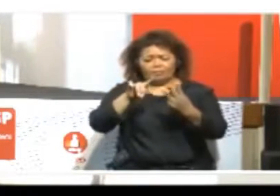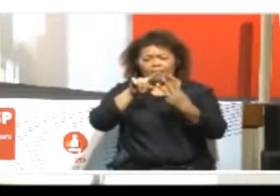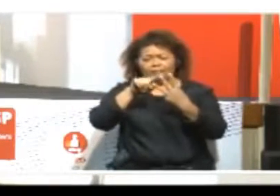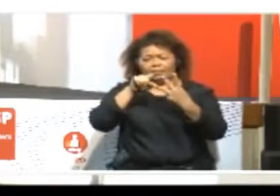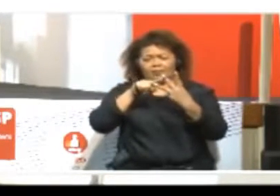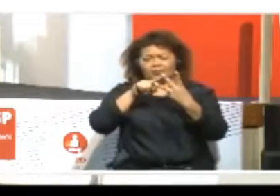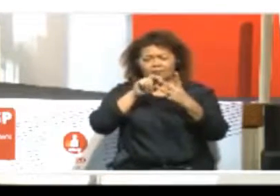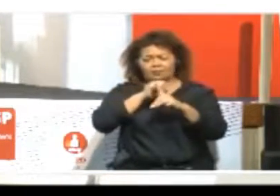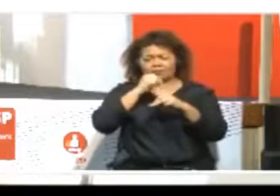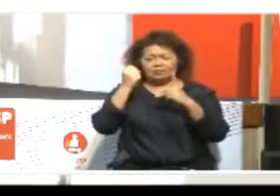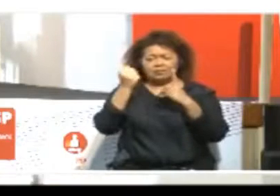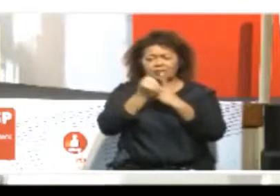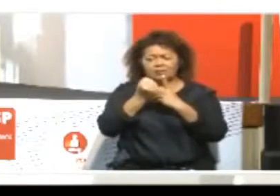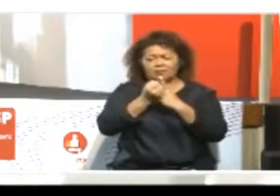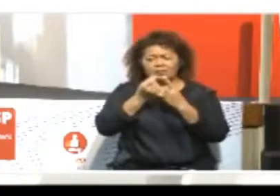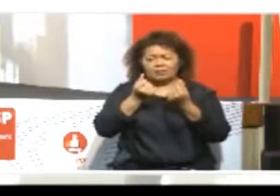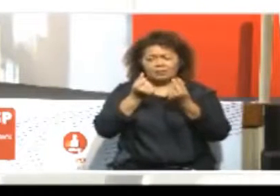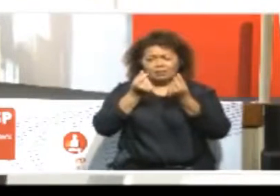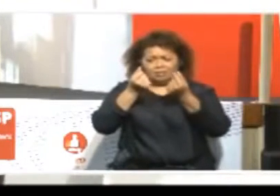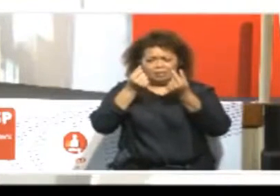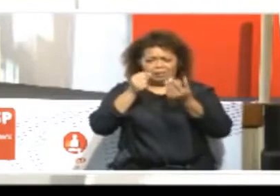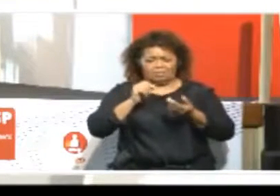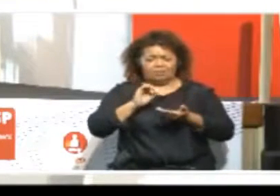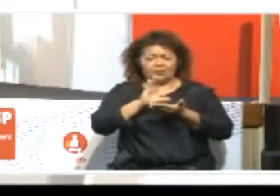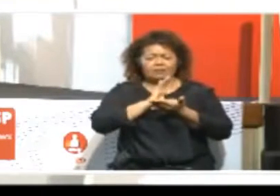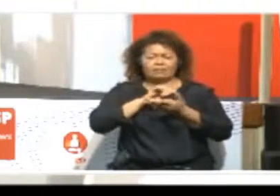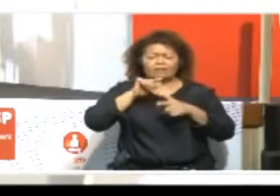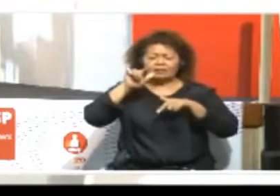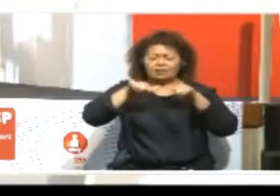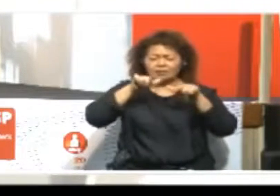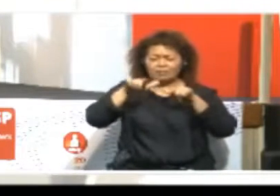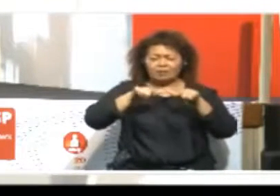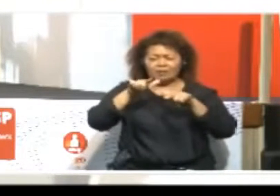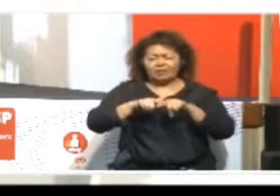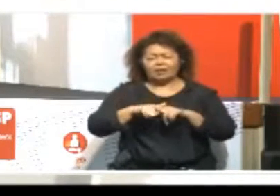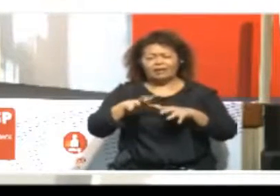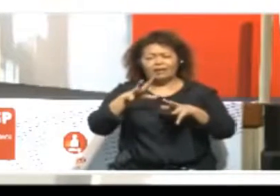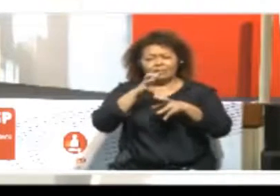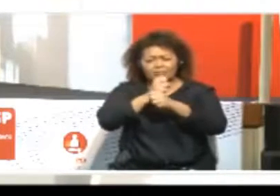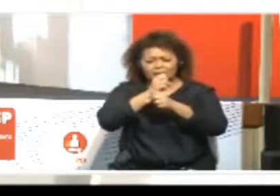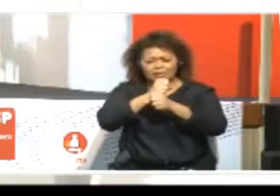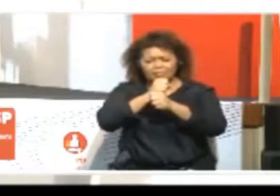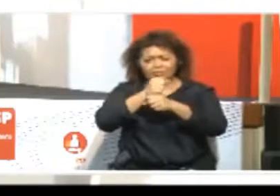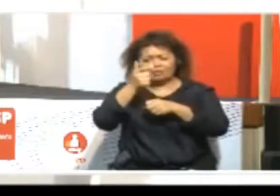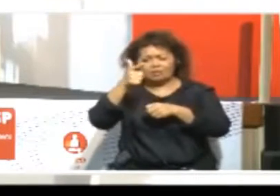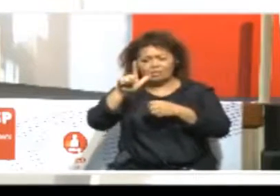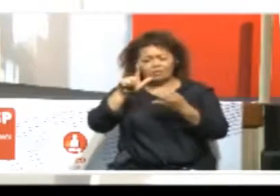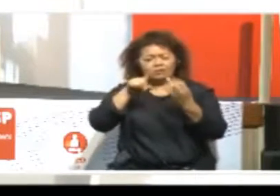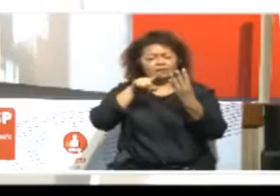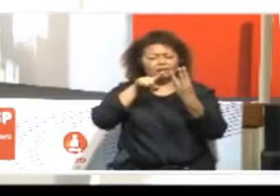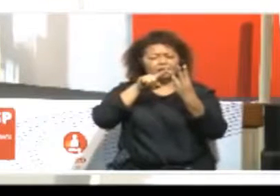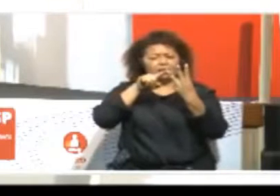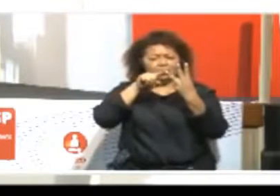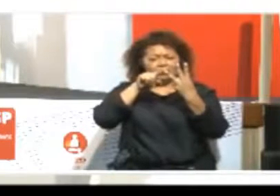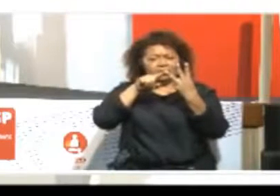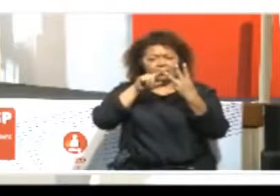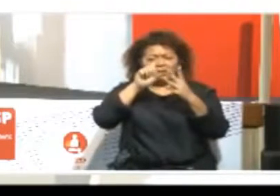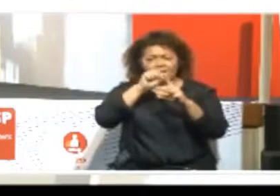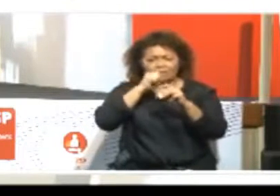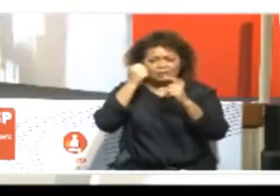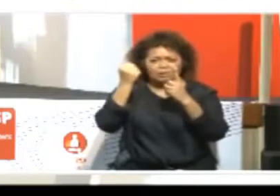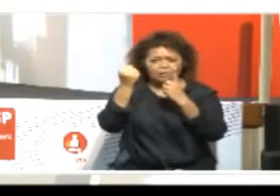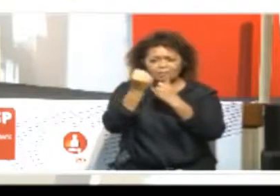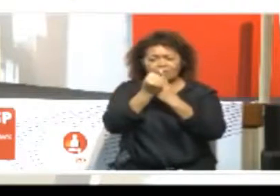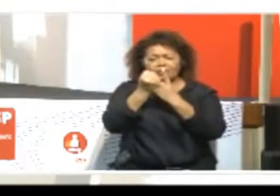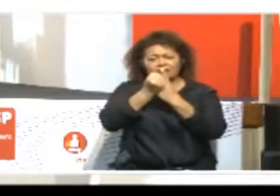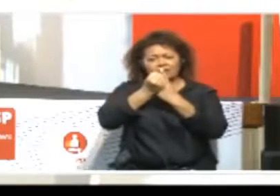Y la otra es que usted delegue 500.000 lempiras a la asociación regional que su municipalidad pertenece para